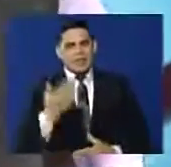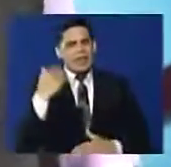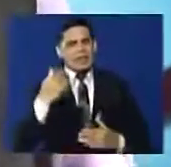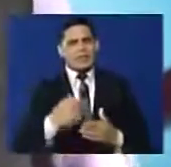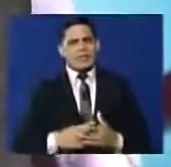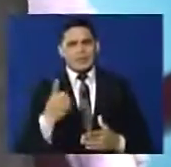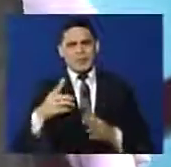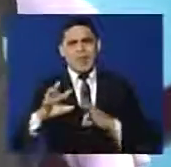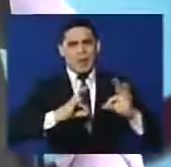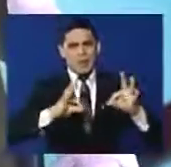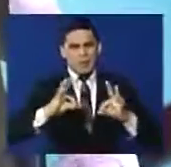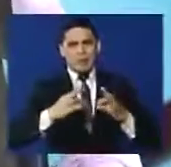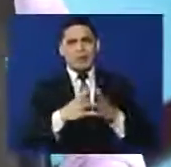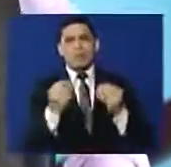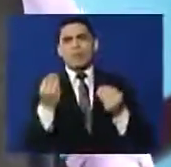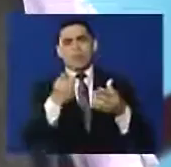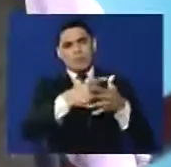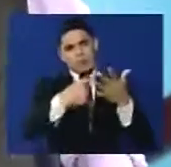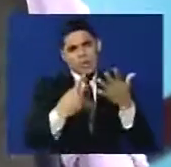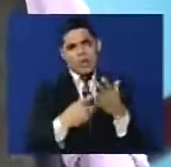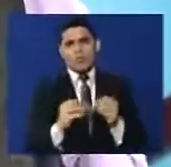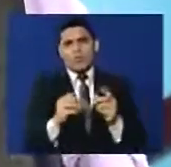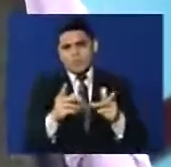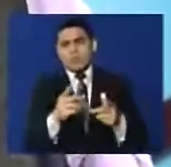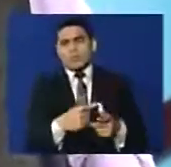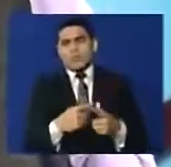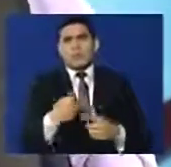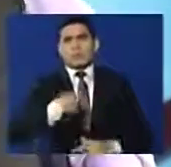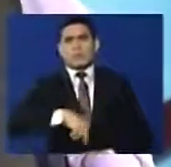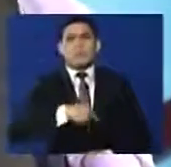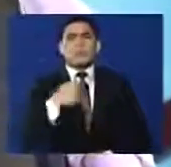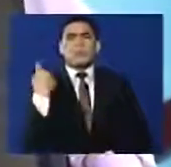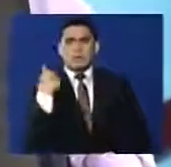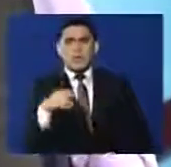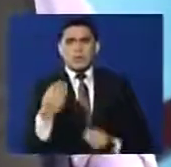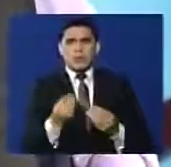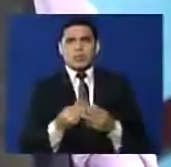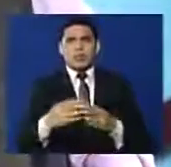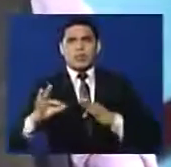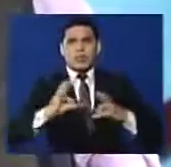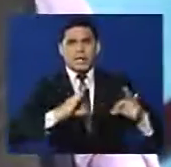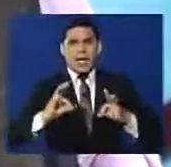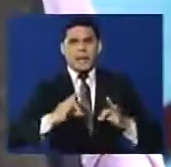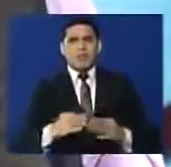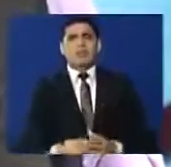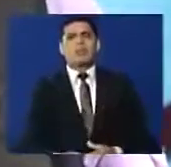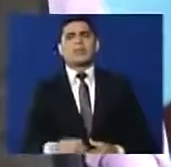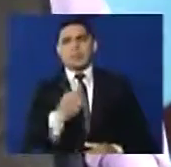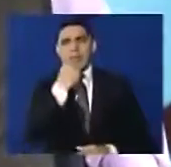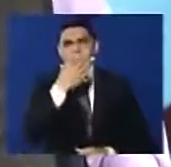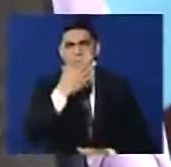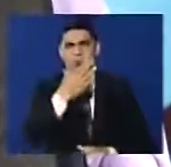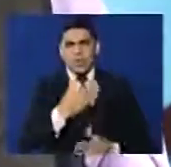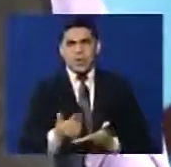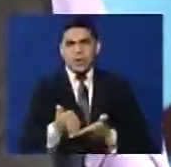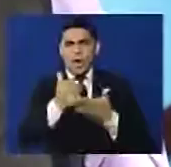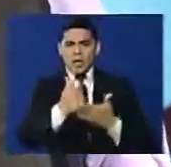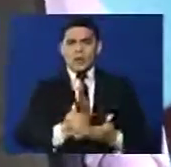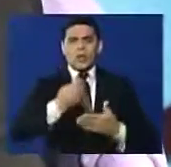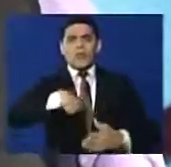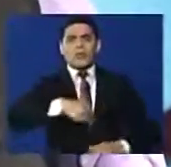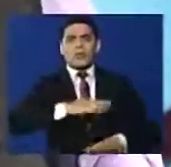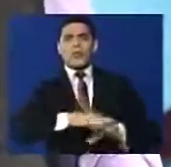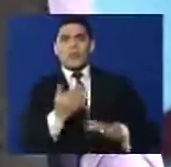Entonces, tienes las opciones. Y lo que tenemos es que tener opciones. Y el teatro además se ha convertido para nosotros afortunadamente un recurso para sobrevivir, en tanto